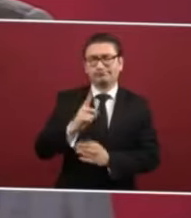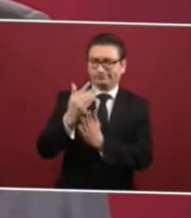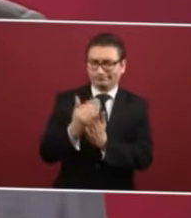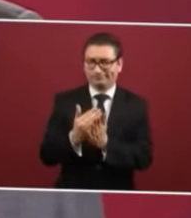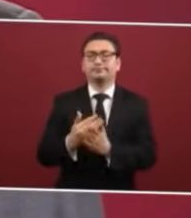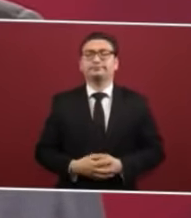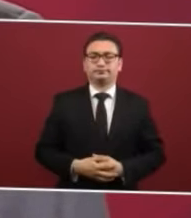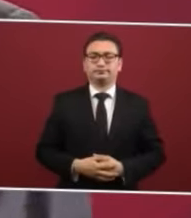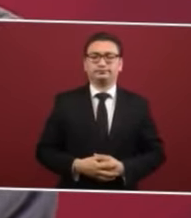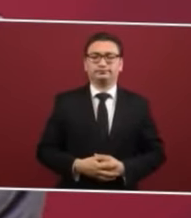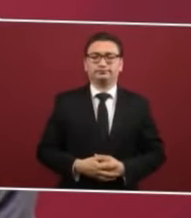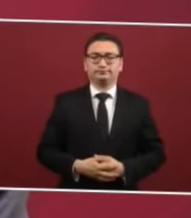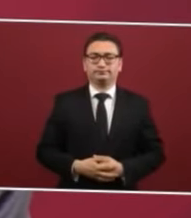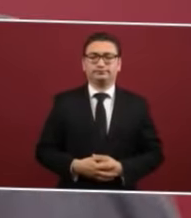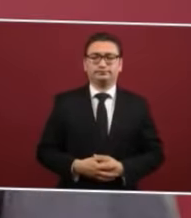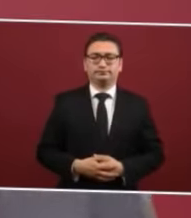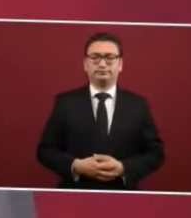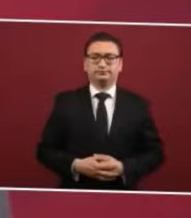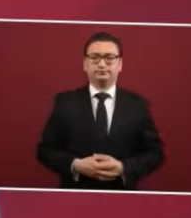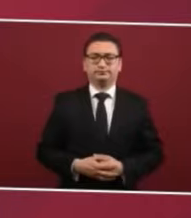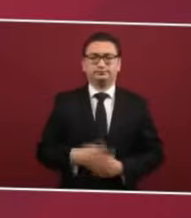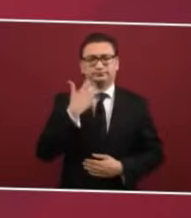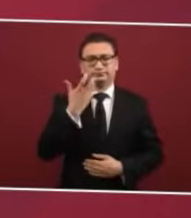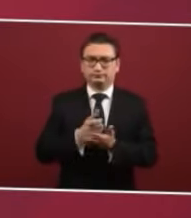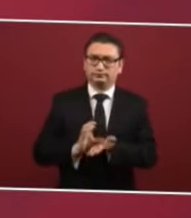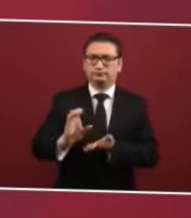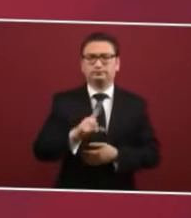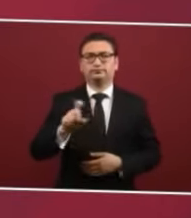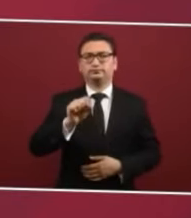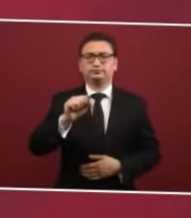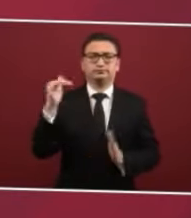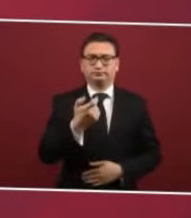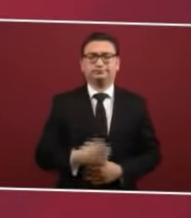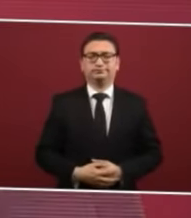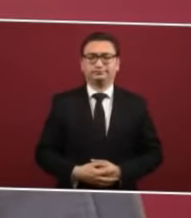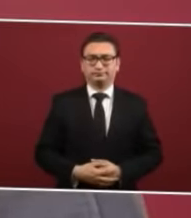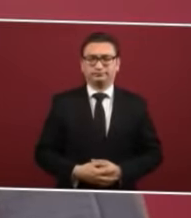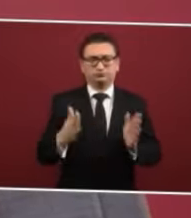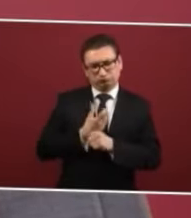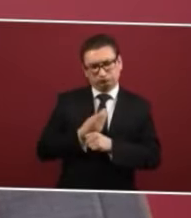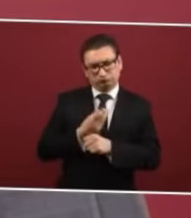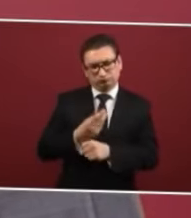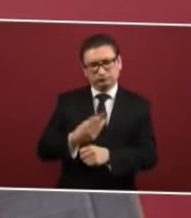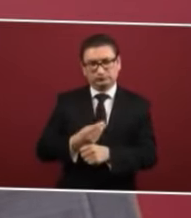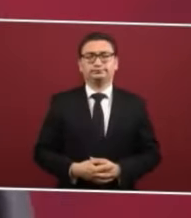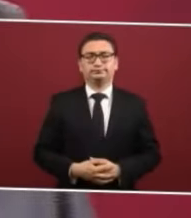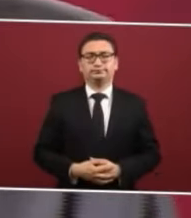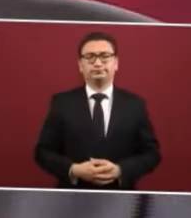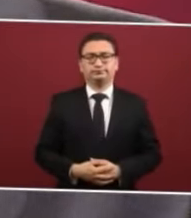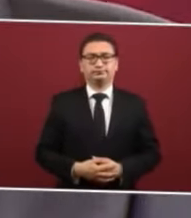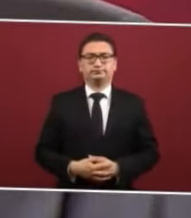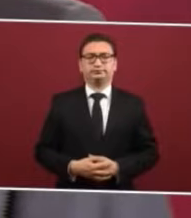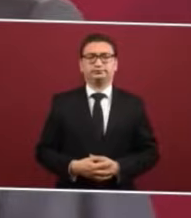prometiste. Vamos a que nos cueste 160 mil millones de pesos en 3 años, no más,